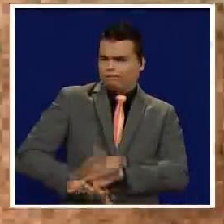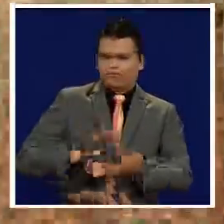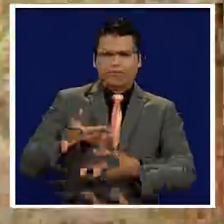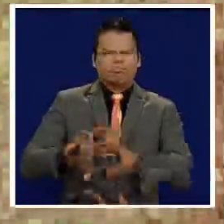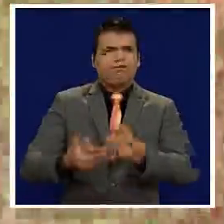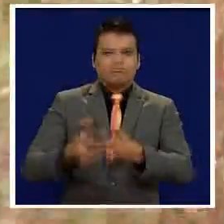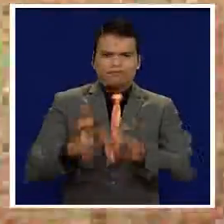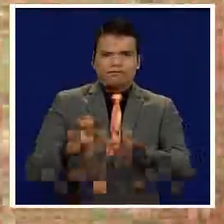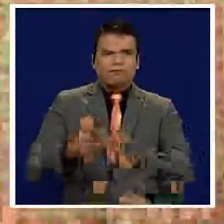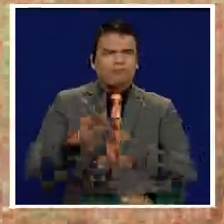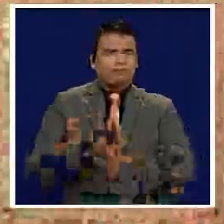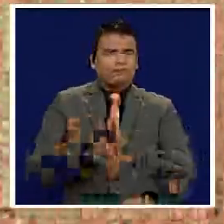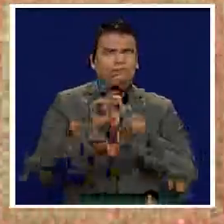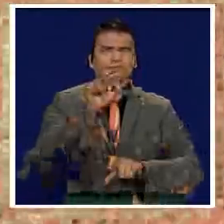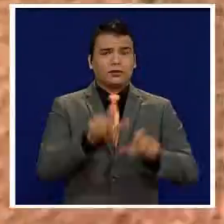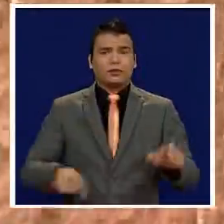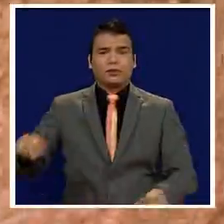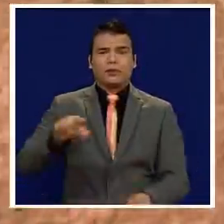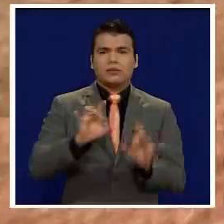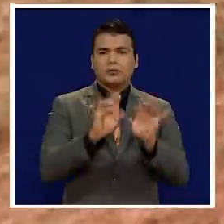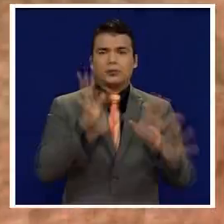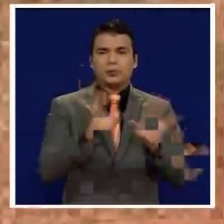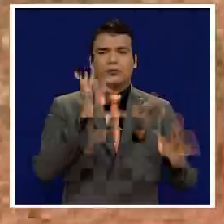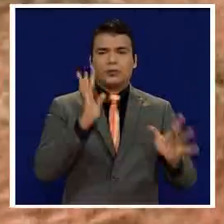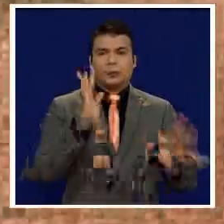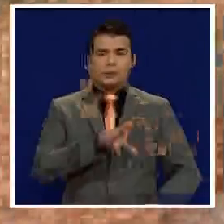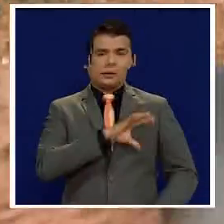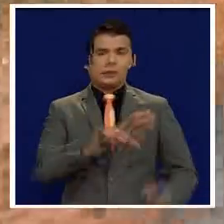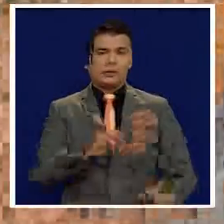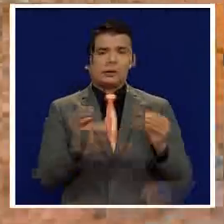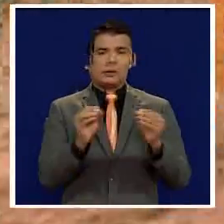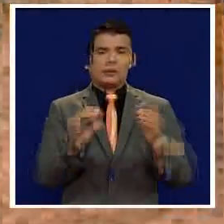para ayudar a las personas que tengan mejores oportunidades en Cali.